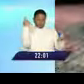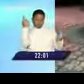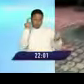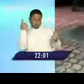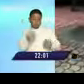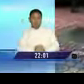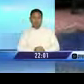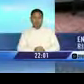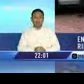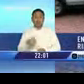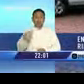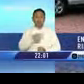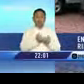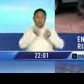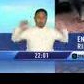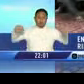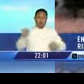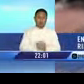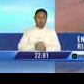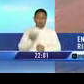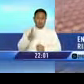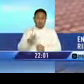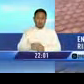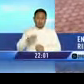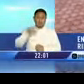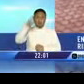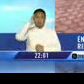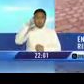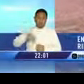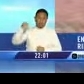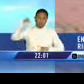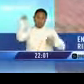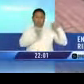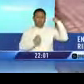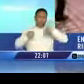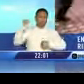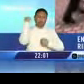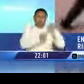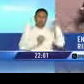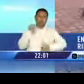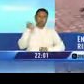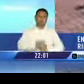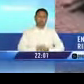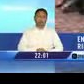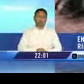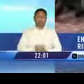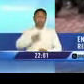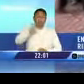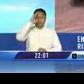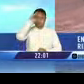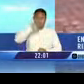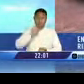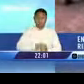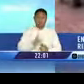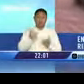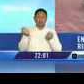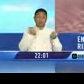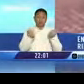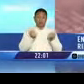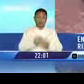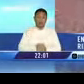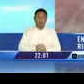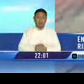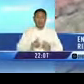El detenido logró zafarse y no dudó en agredir a otro policía. Se armó la grande. Los uniformados intentaron controlar la gresca, pero